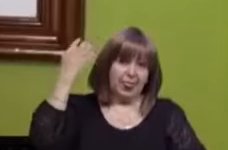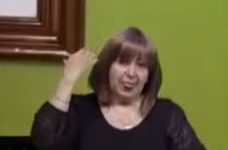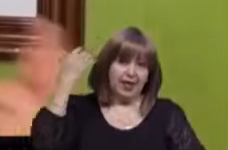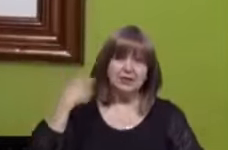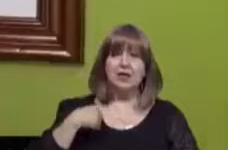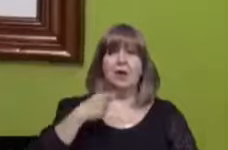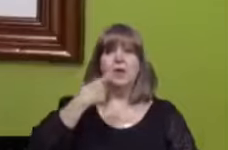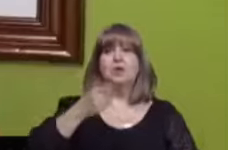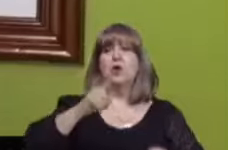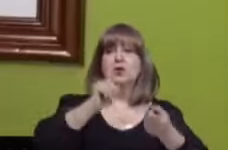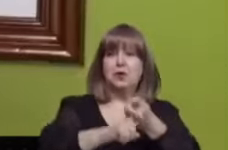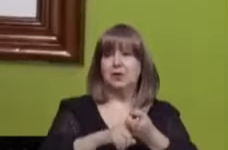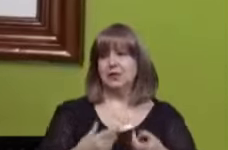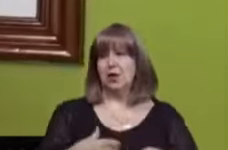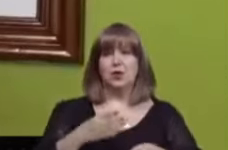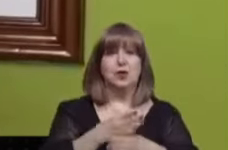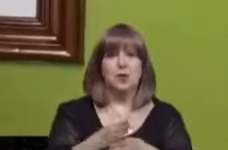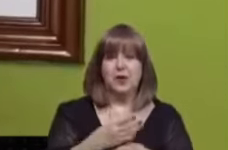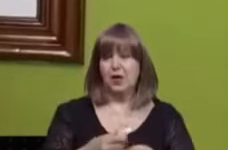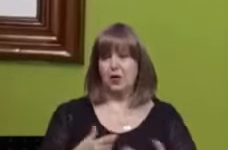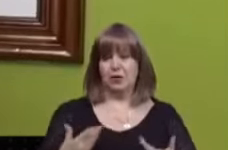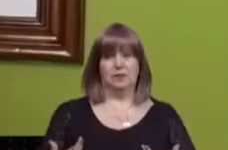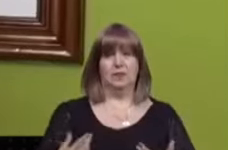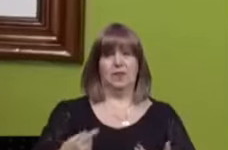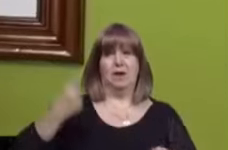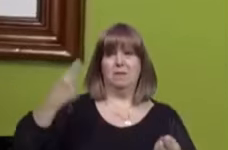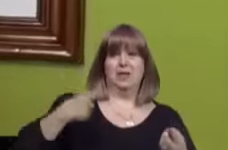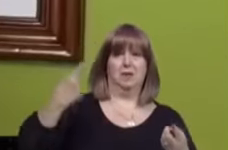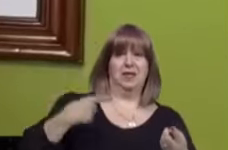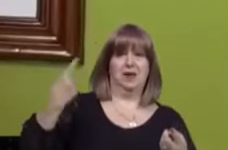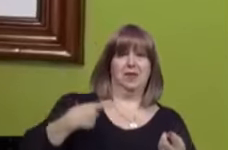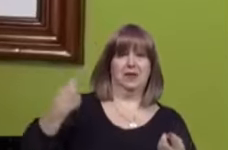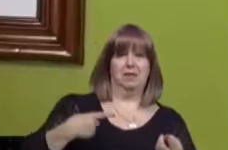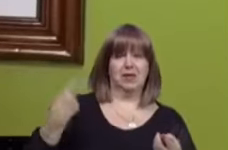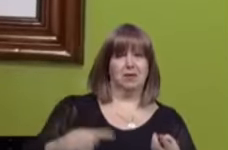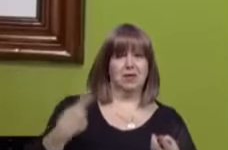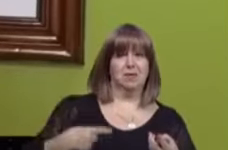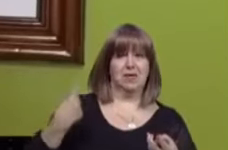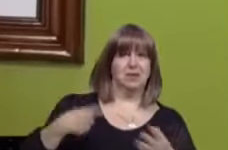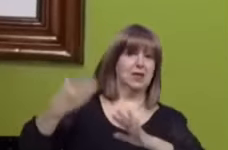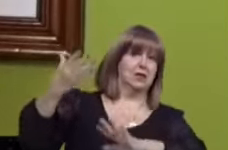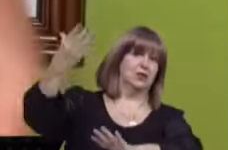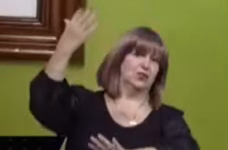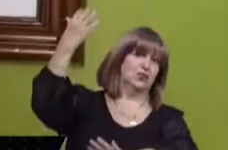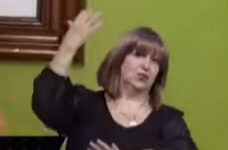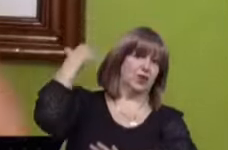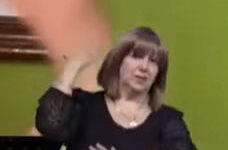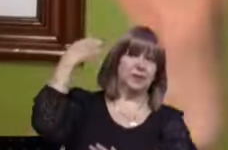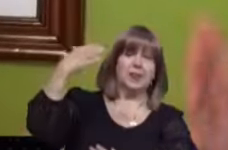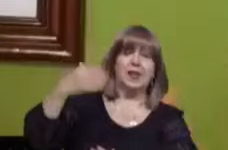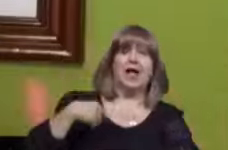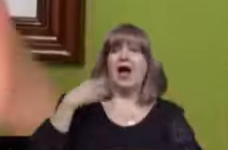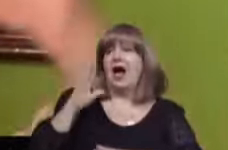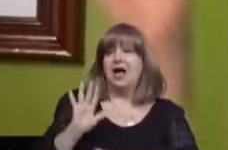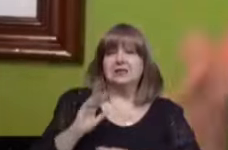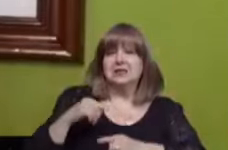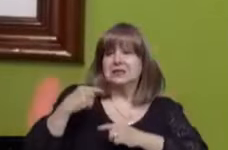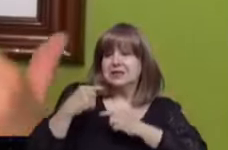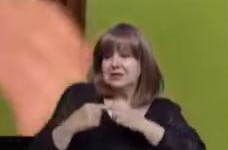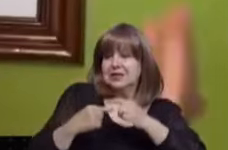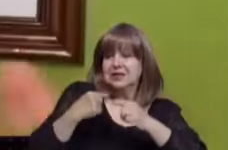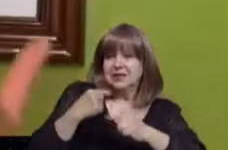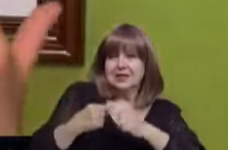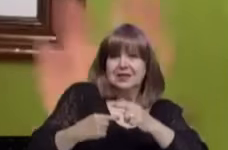te vas a casa? ¿Cuándo te vas a poner de novia? ¿Cuándo? Bueno, estos son mandatos, estos son mensajes muy poderosos que reproducimos como personas